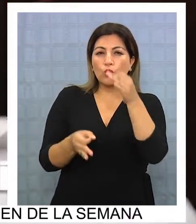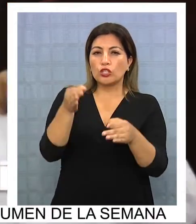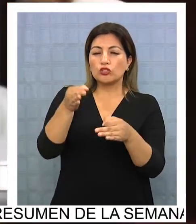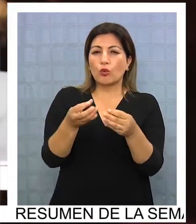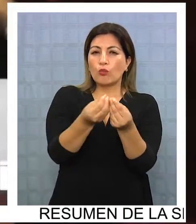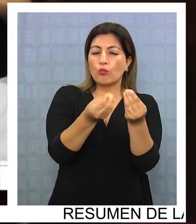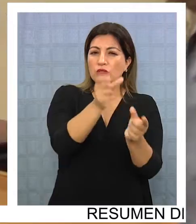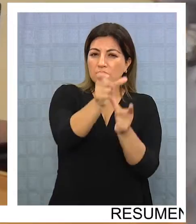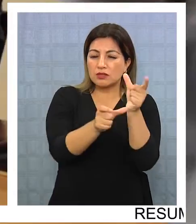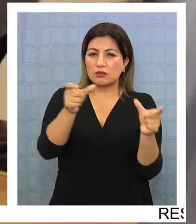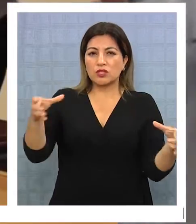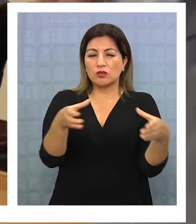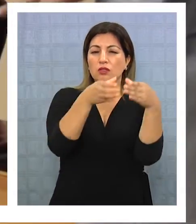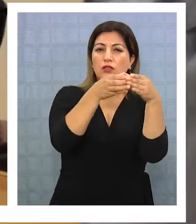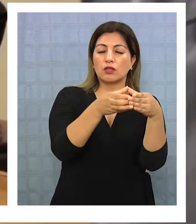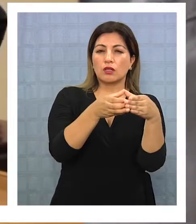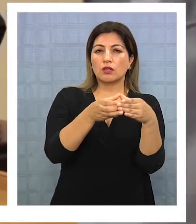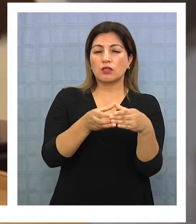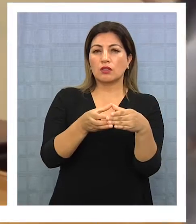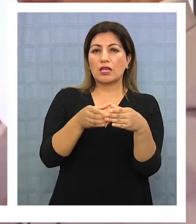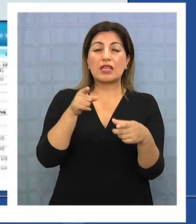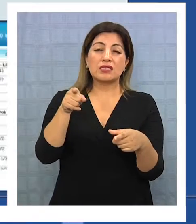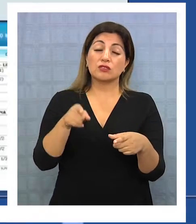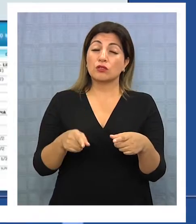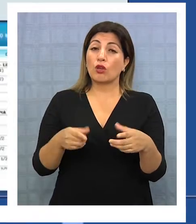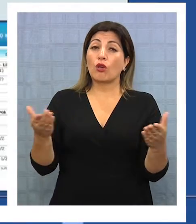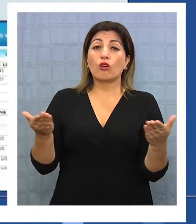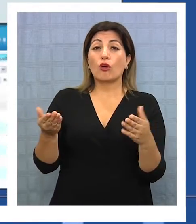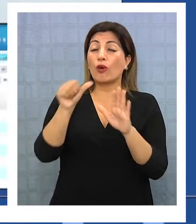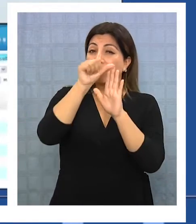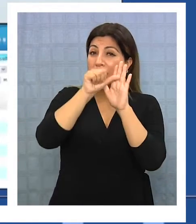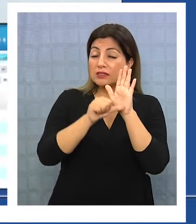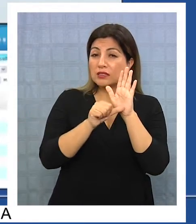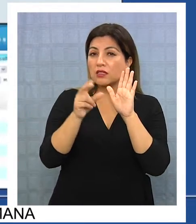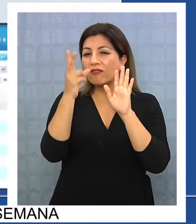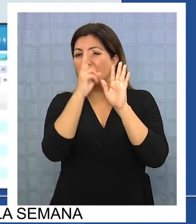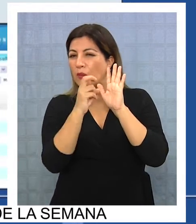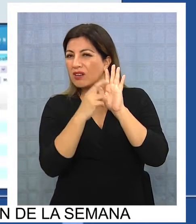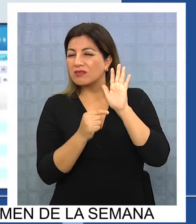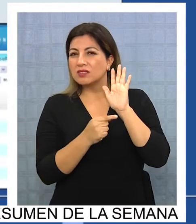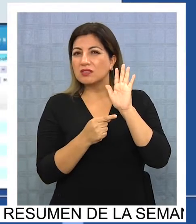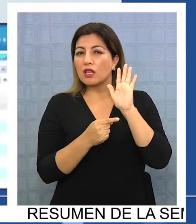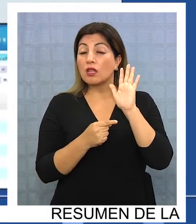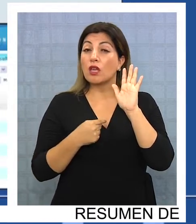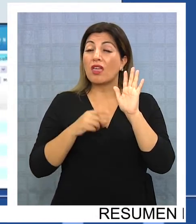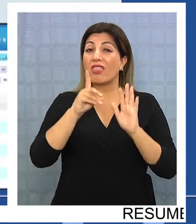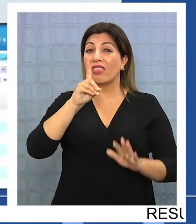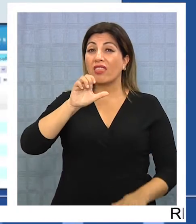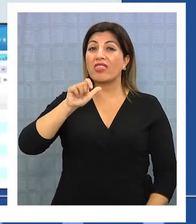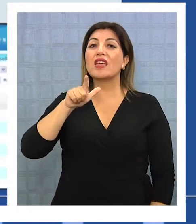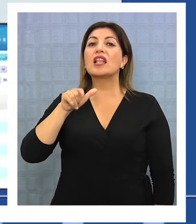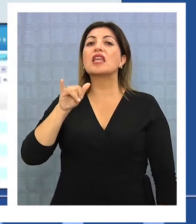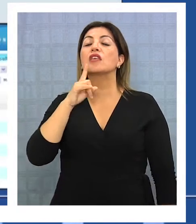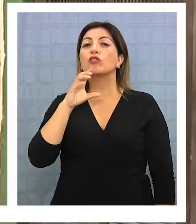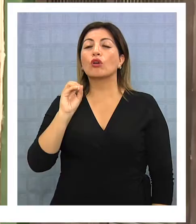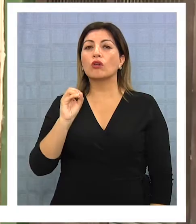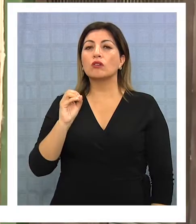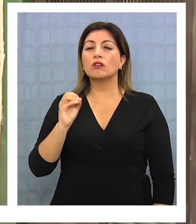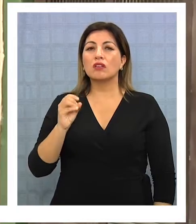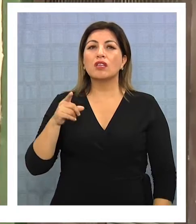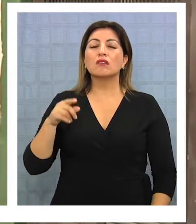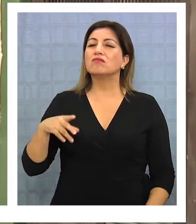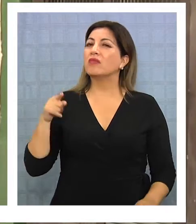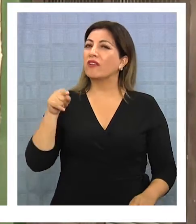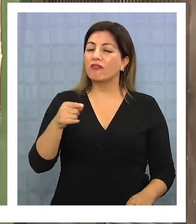y eventualmente tendiendo la naturaleza de los antecedentes entonces necesitamos presencia de algún delito colocarlos los antecedentes y las